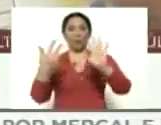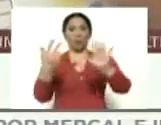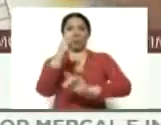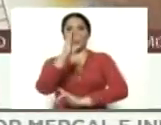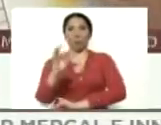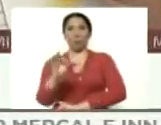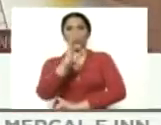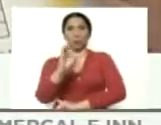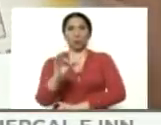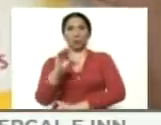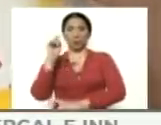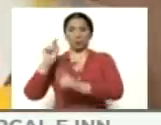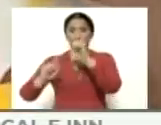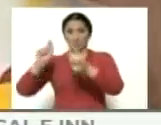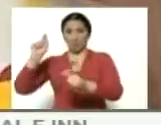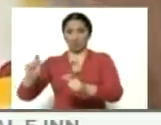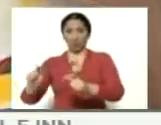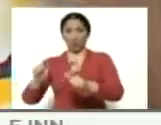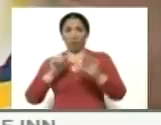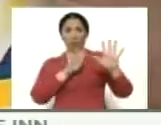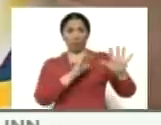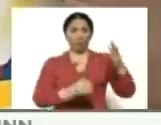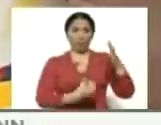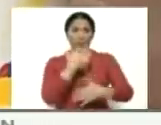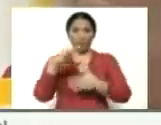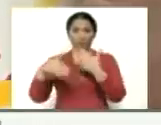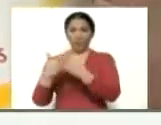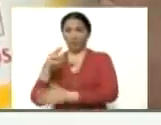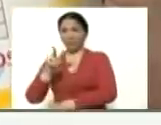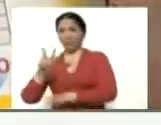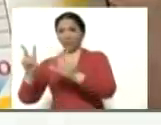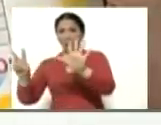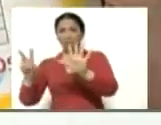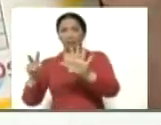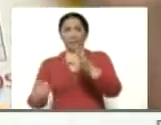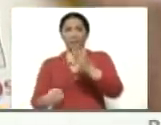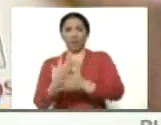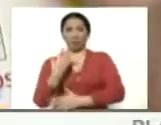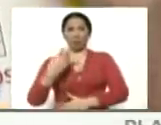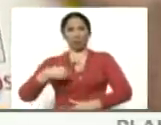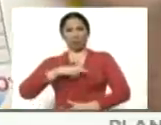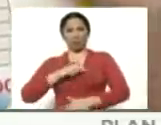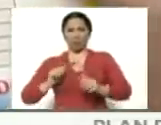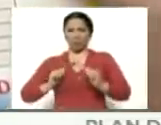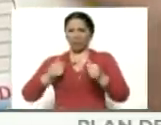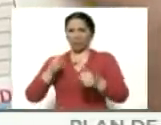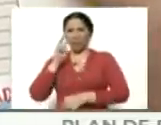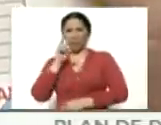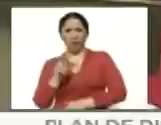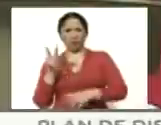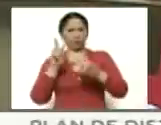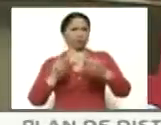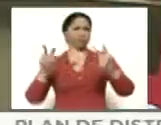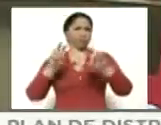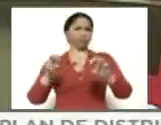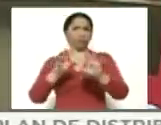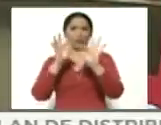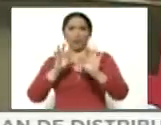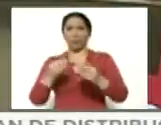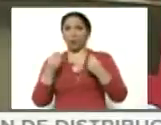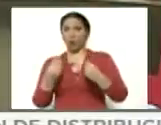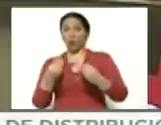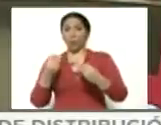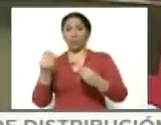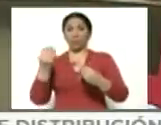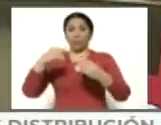77,8% de los casos, desde el 9 de mayo hasta el 27 de mayo, que empezamos a notar este fenómeno de manera mucho más